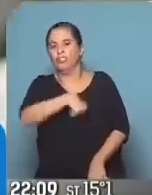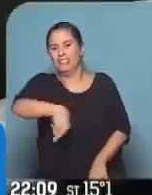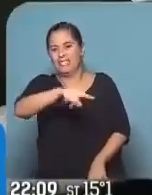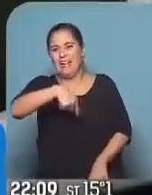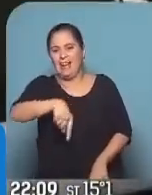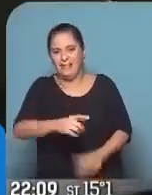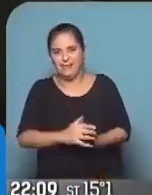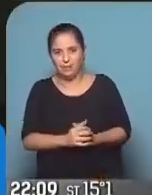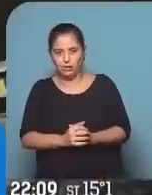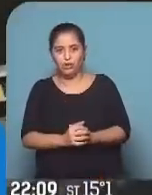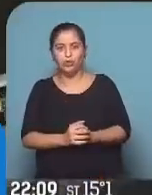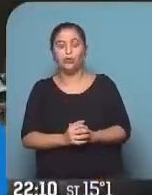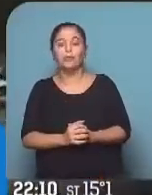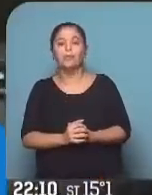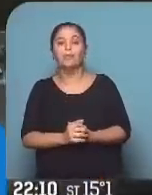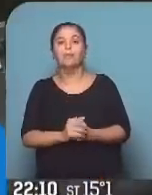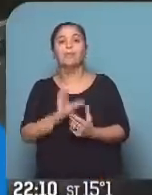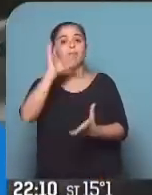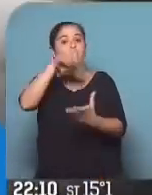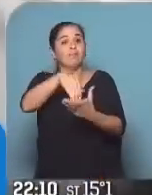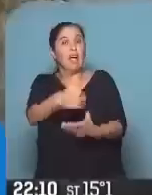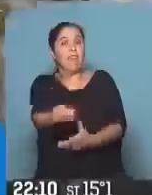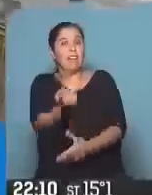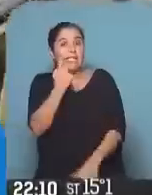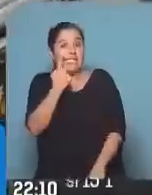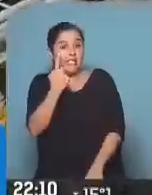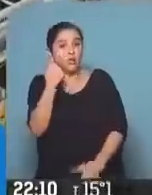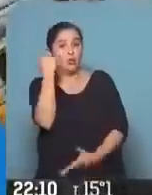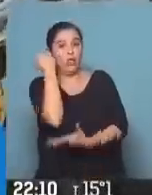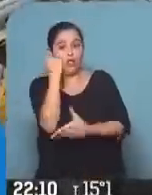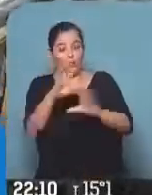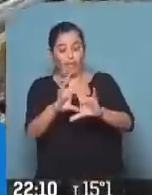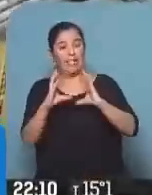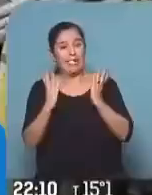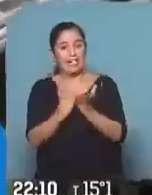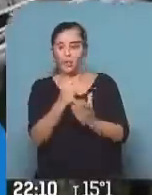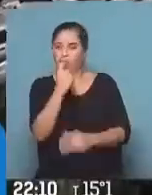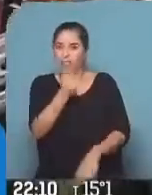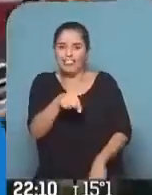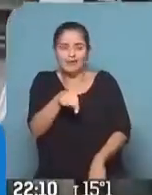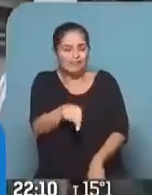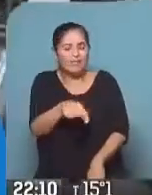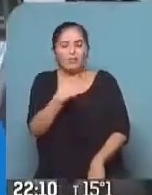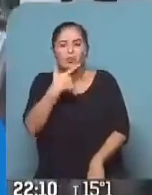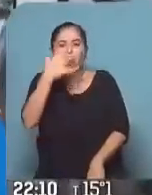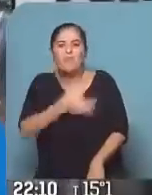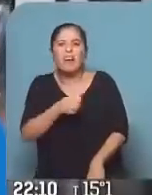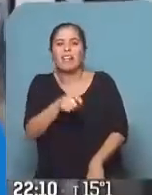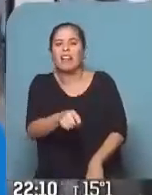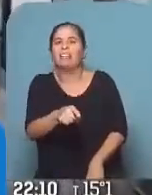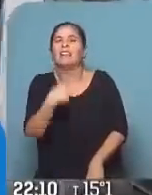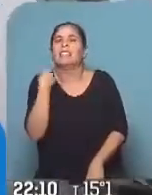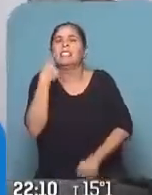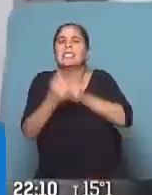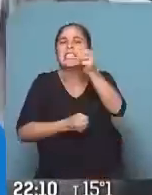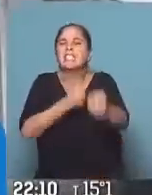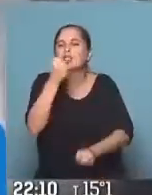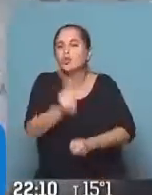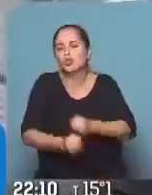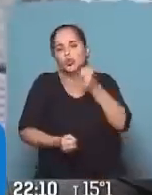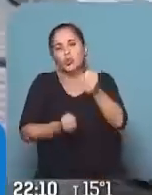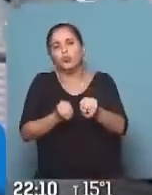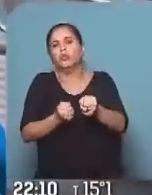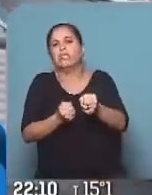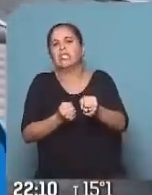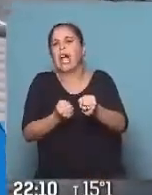electrodomésticos, según datos del Instituto Peterson para la Economía Internacional. Como no hay subsidios directos a esas industrias, los costos de